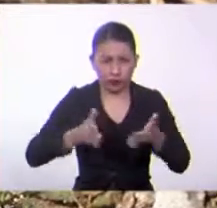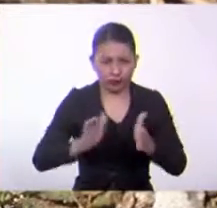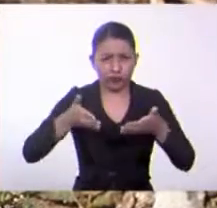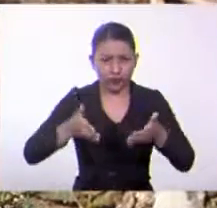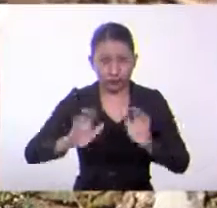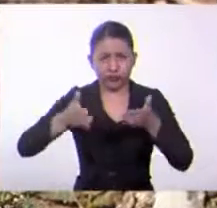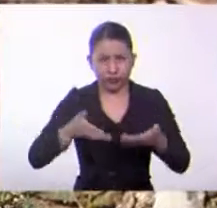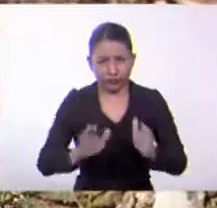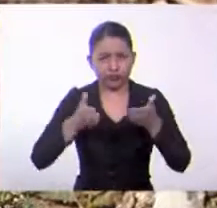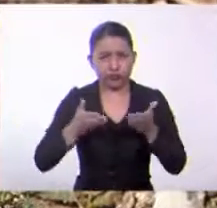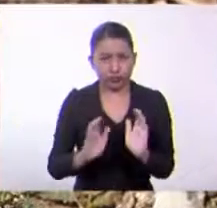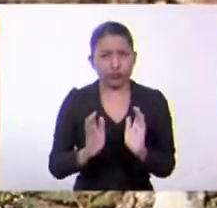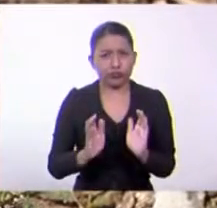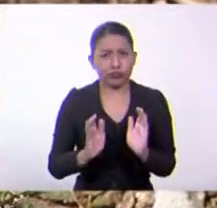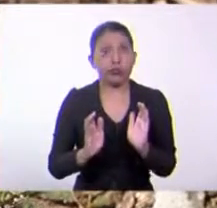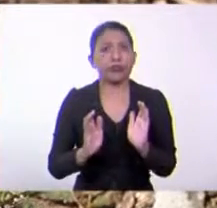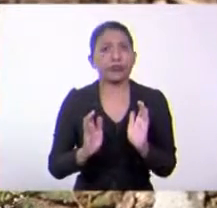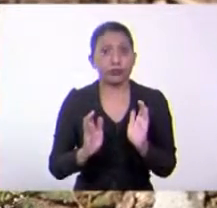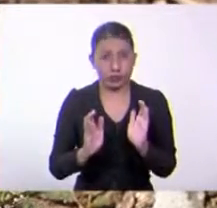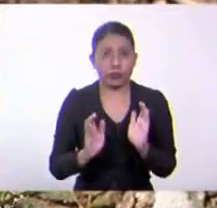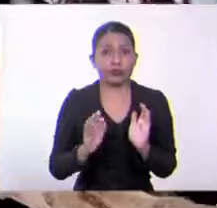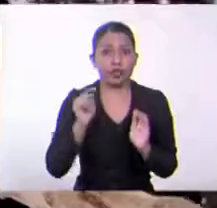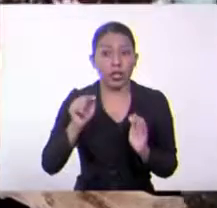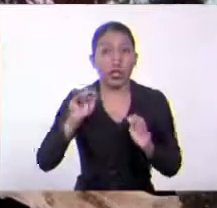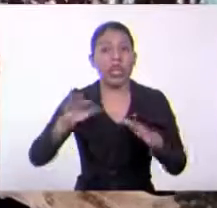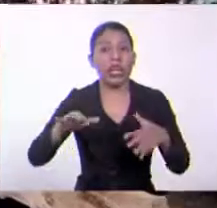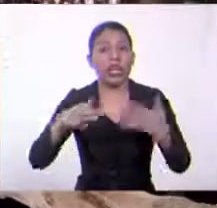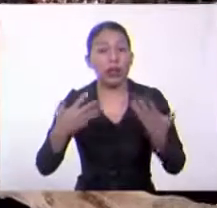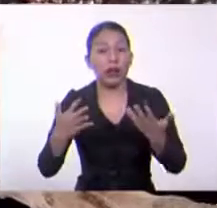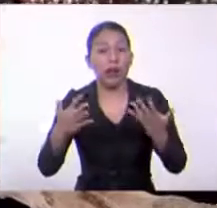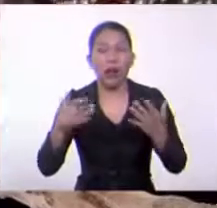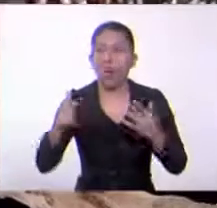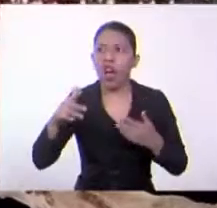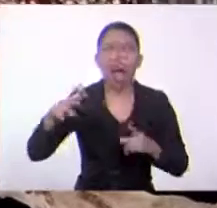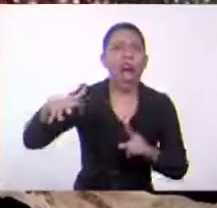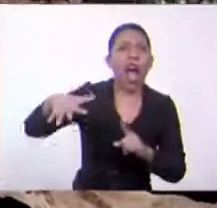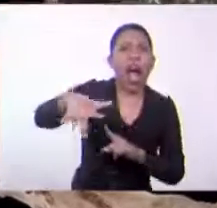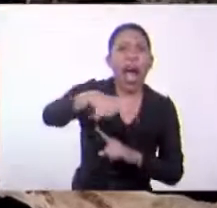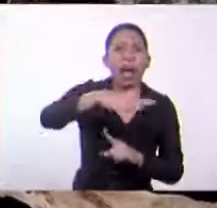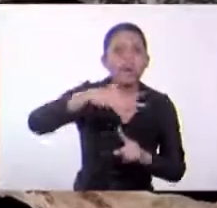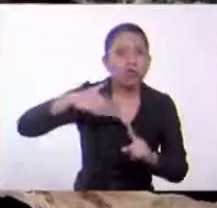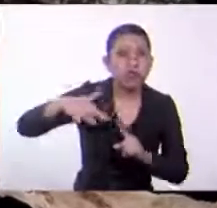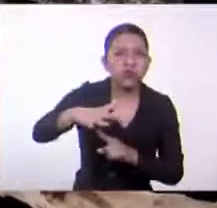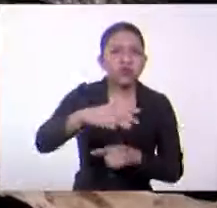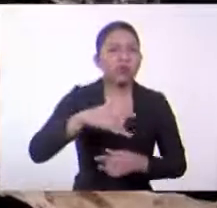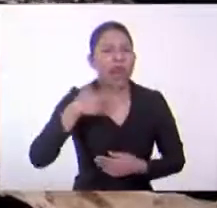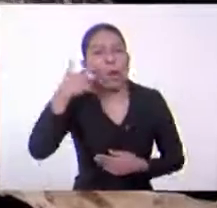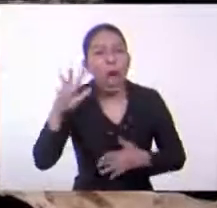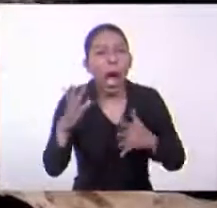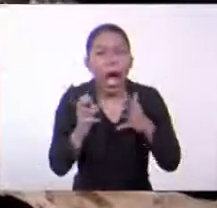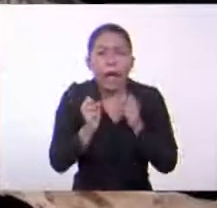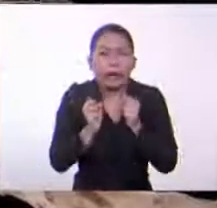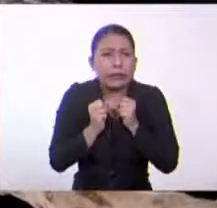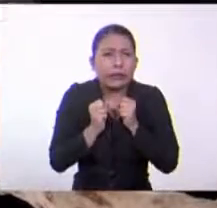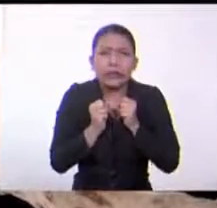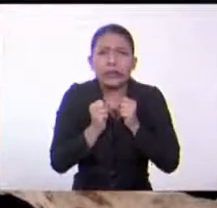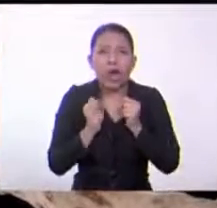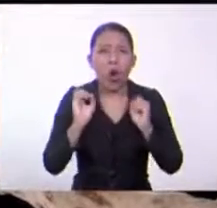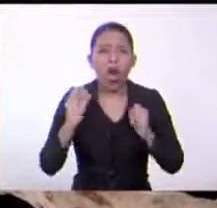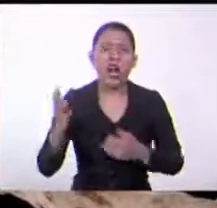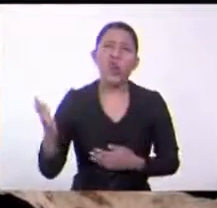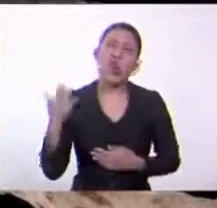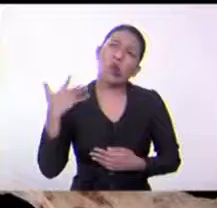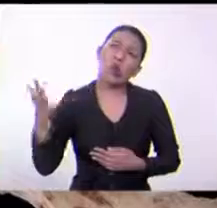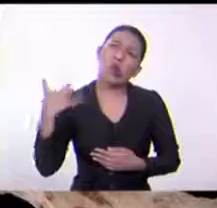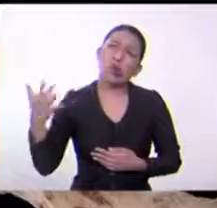gestación se ve afectada por las condiciones del ambiente. Si está frío o si está